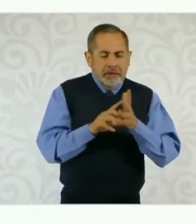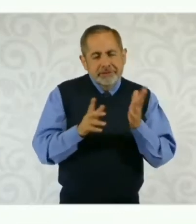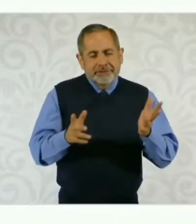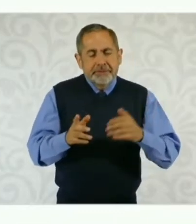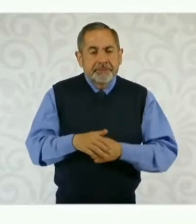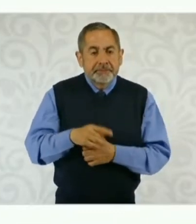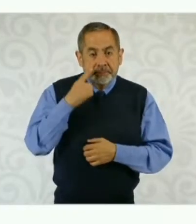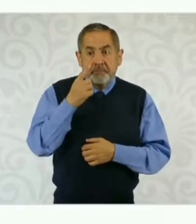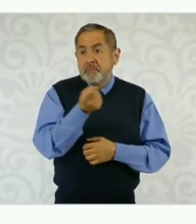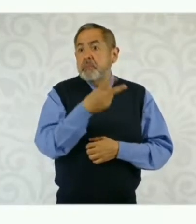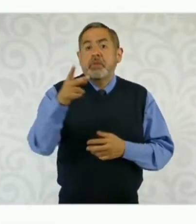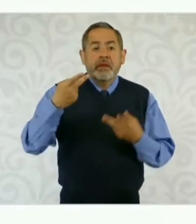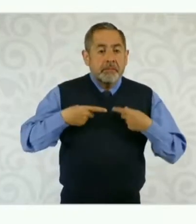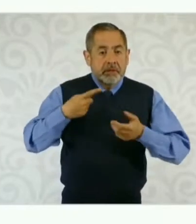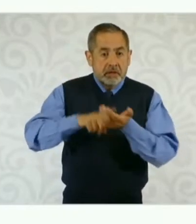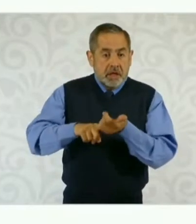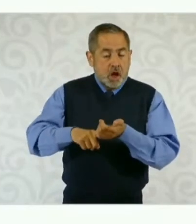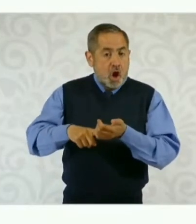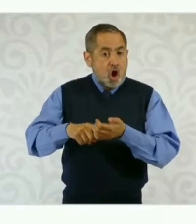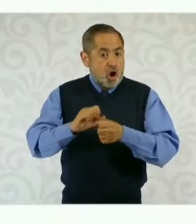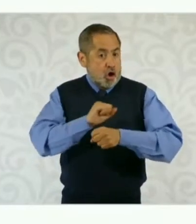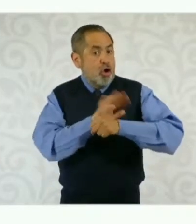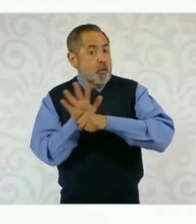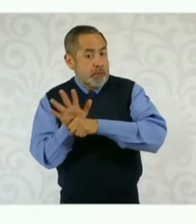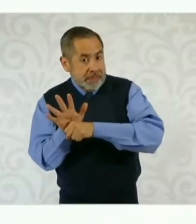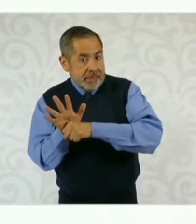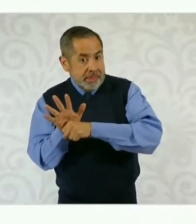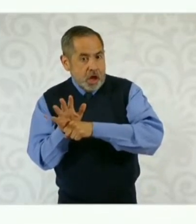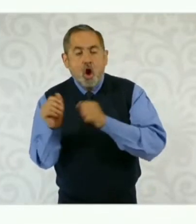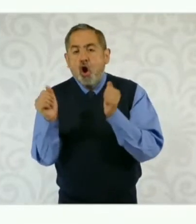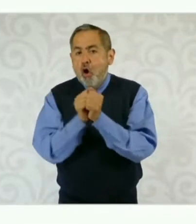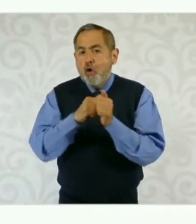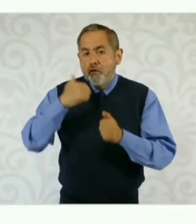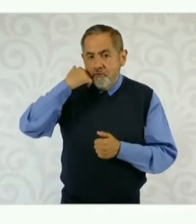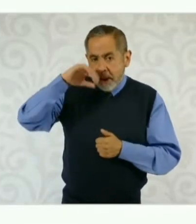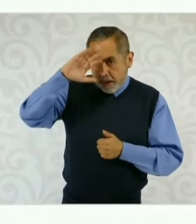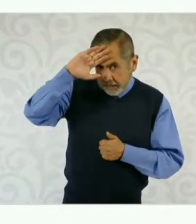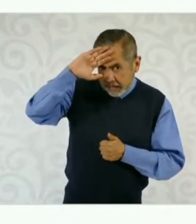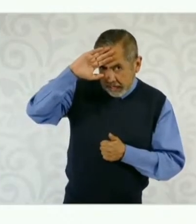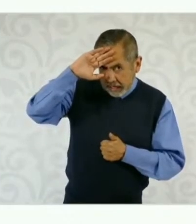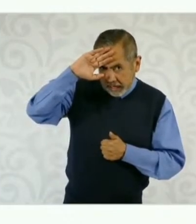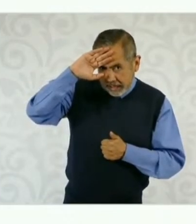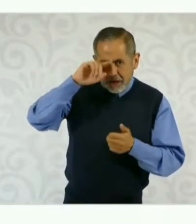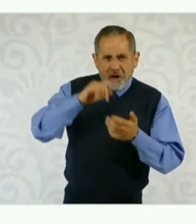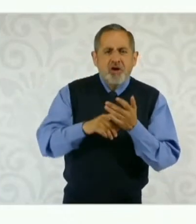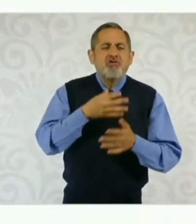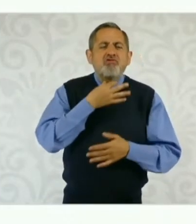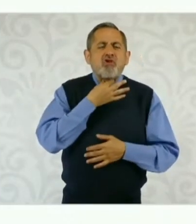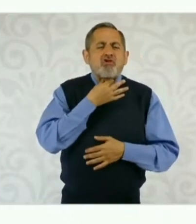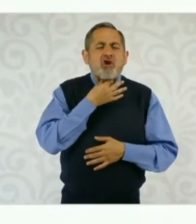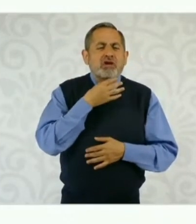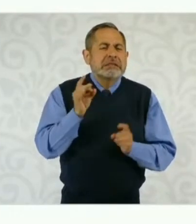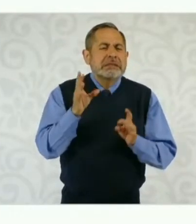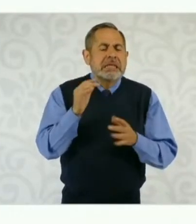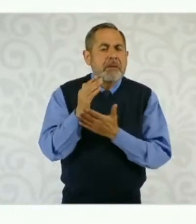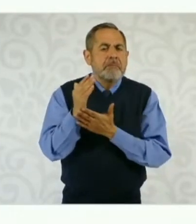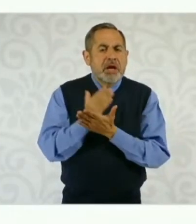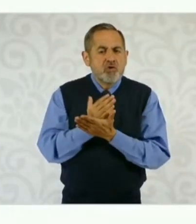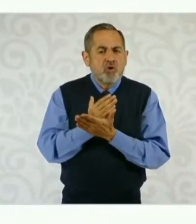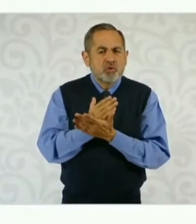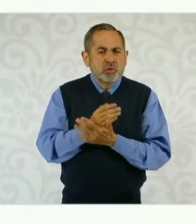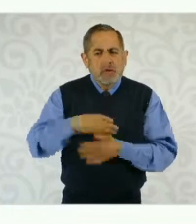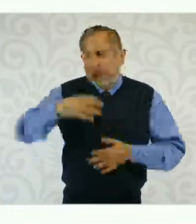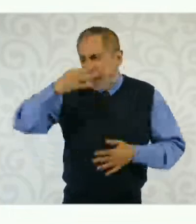tenemos, los pacientes que tienen COVID generalmente tienen fiebre y tienen poco dolor de garganta y